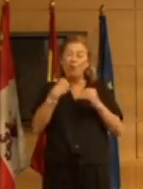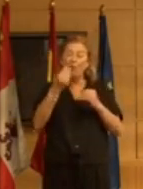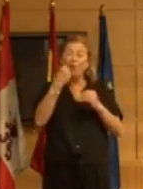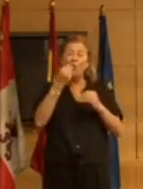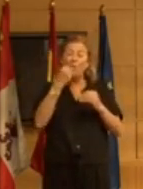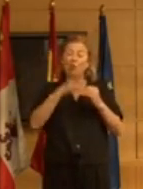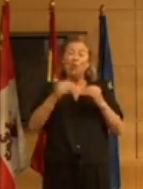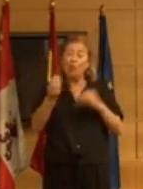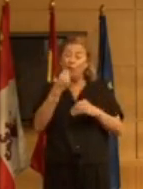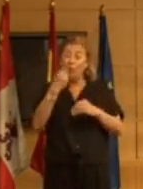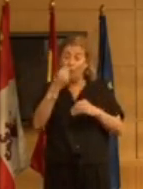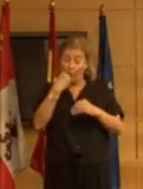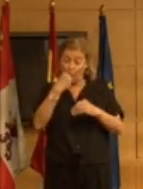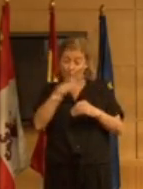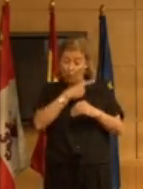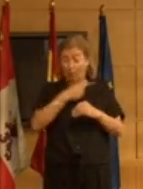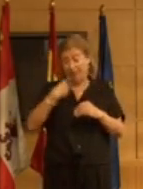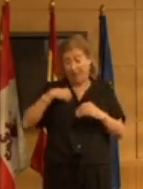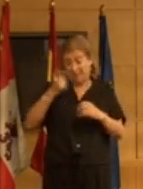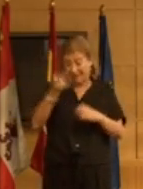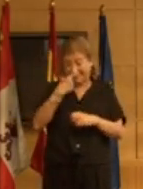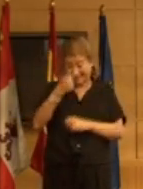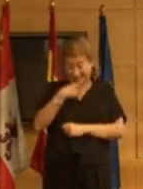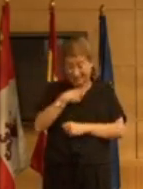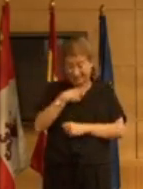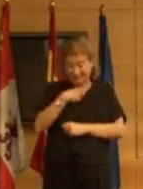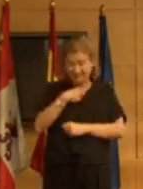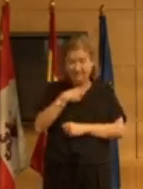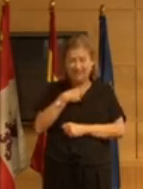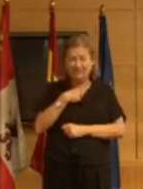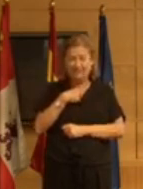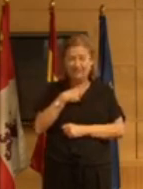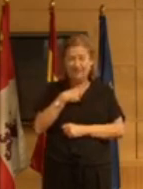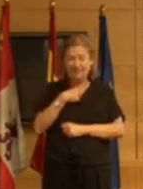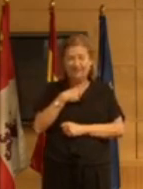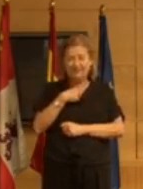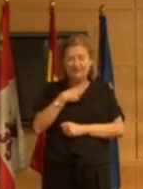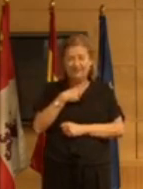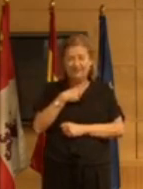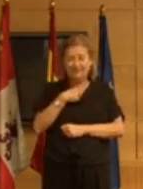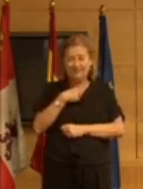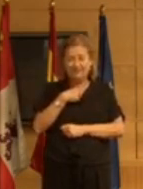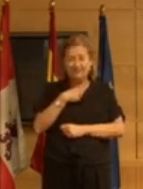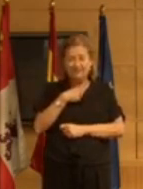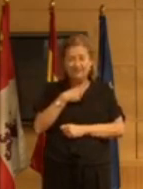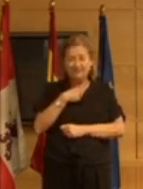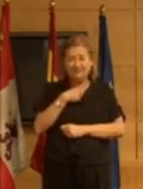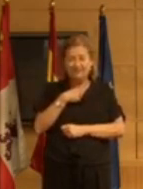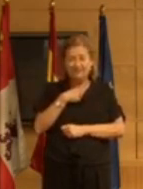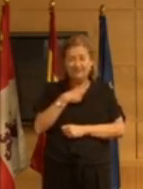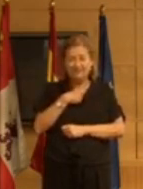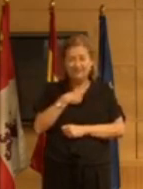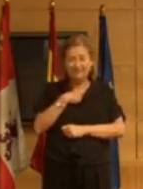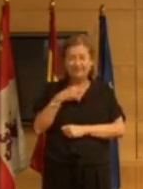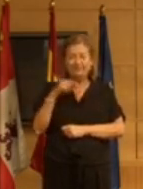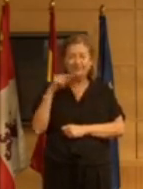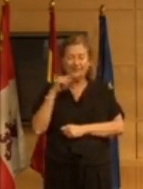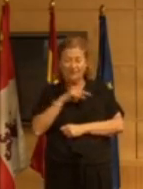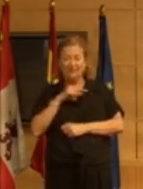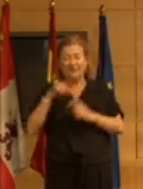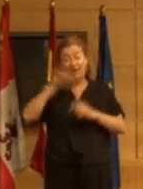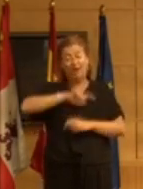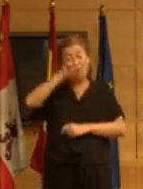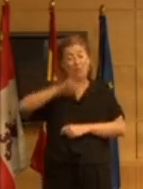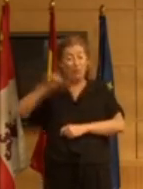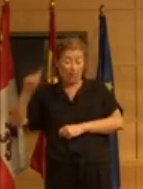de consumo de neurolépticos. Vamos para atrás. Esta es la curva de